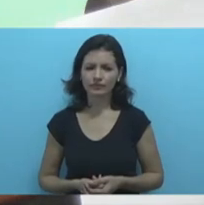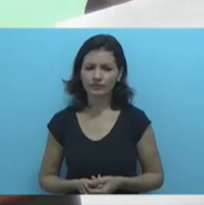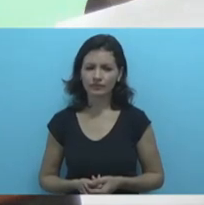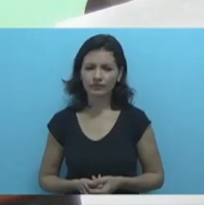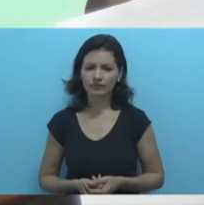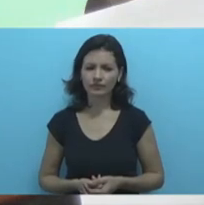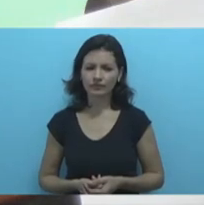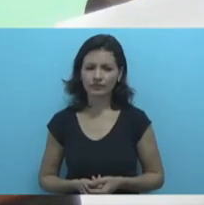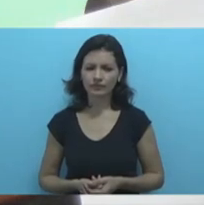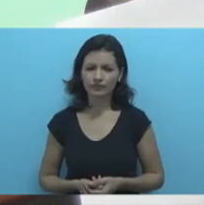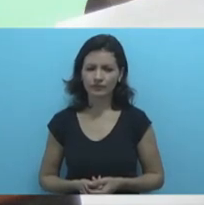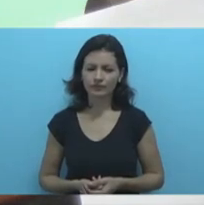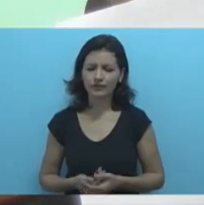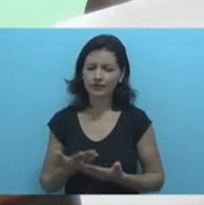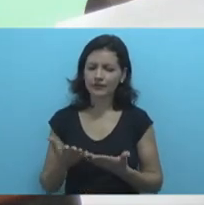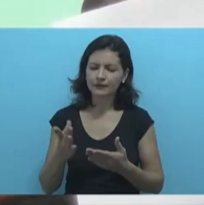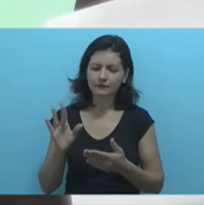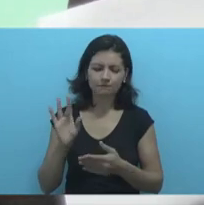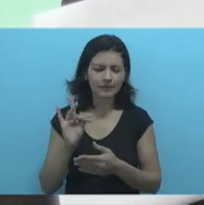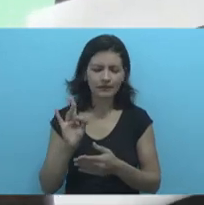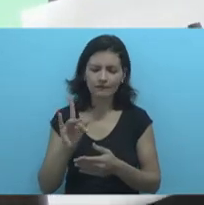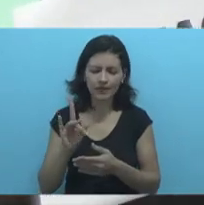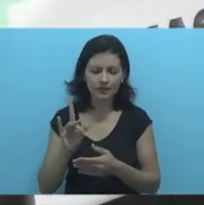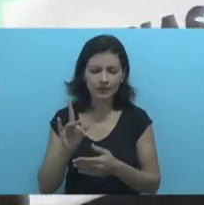lo que no podemos aceptar, lo que es este duelo